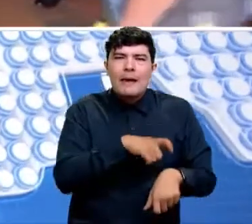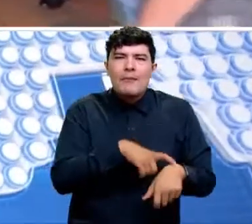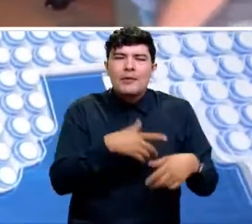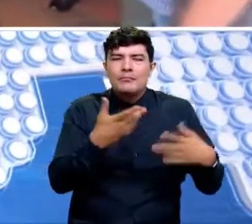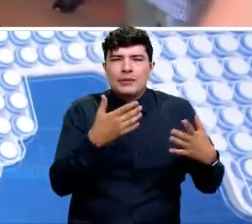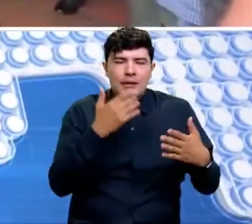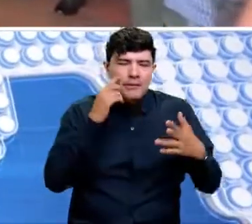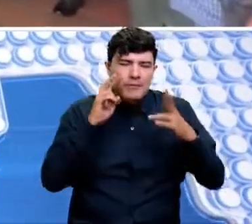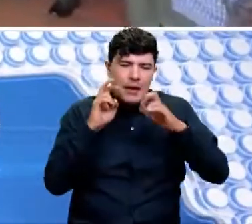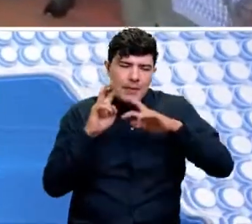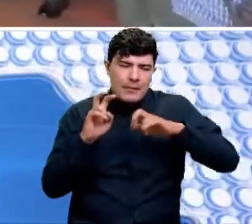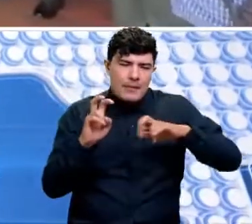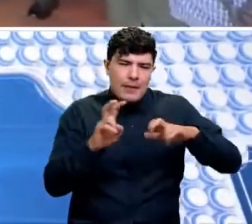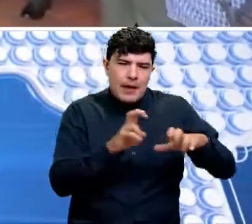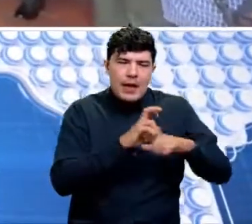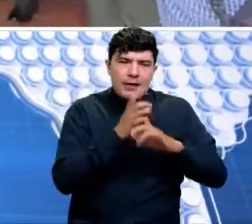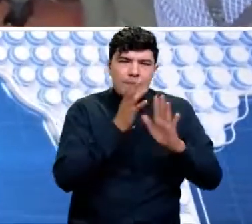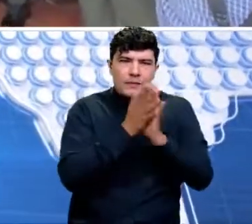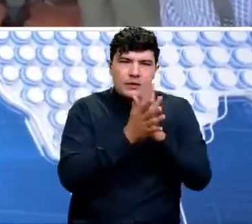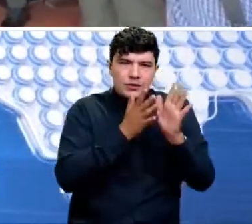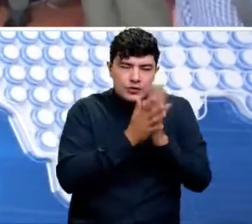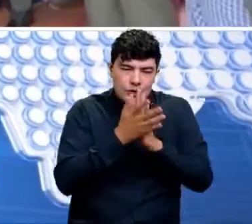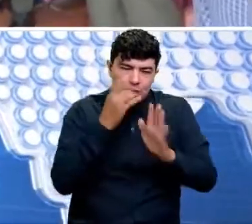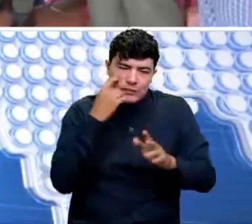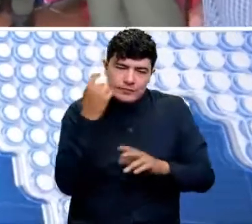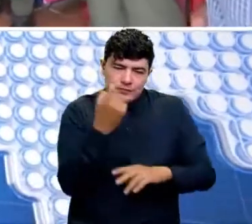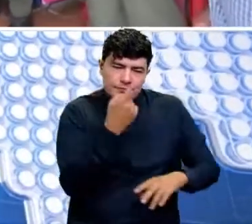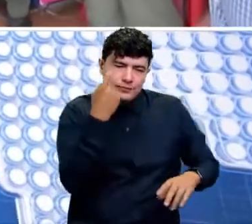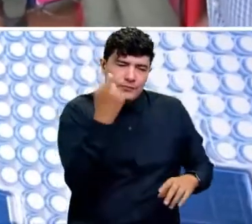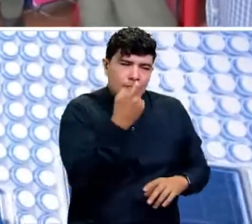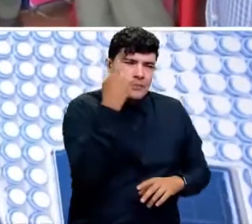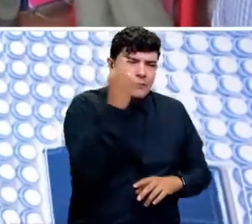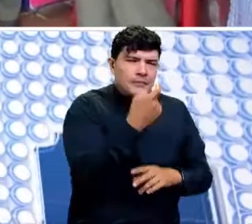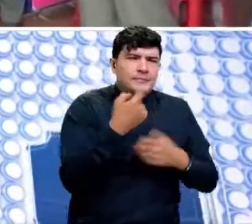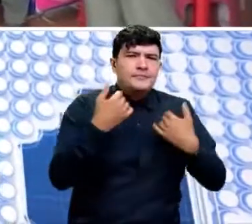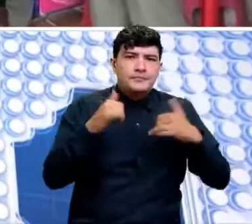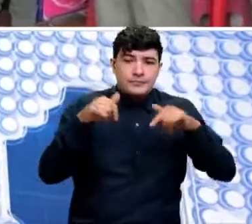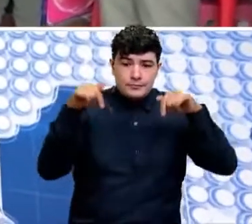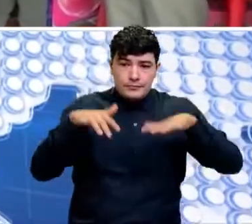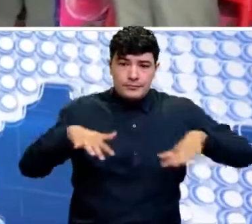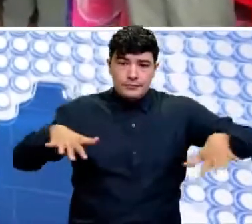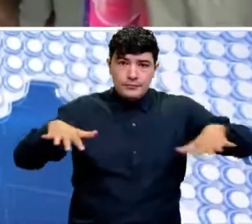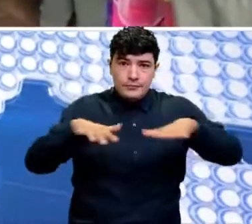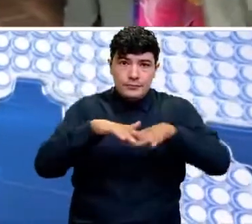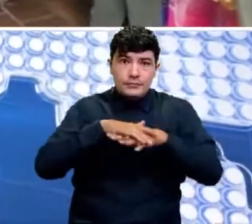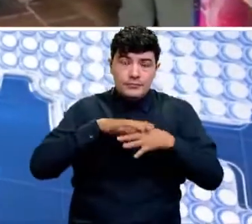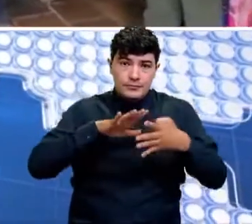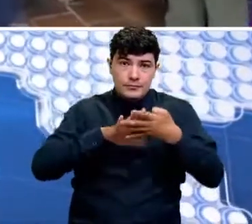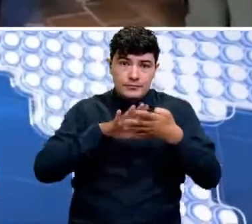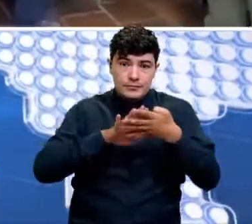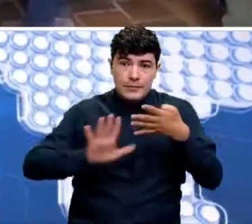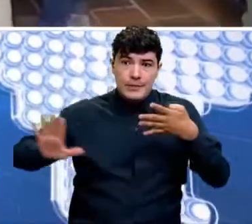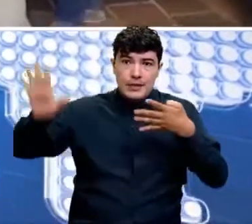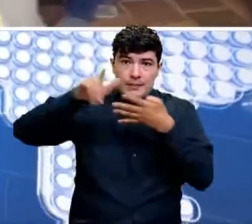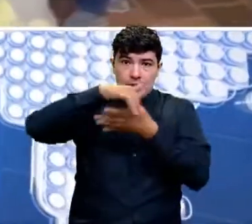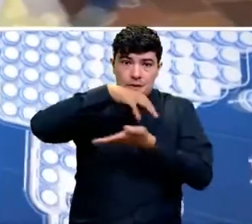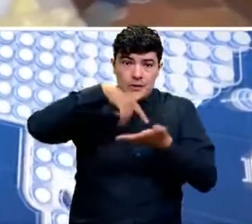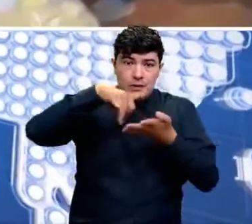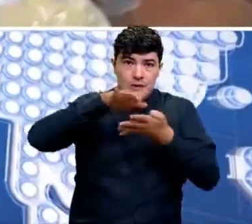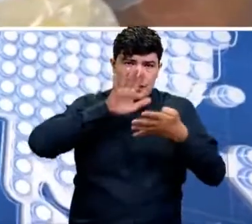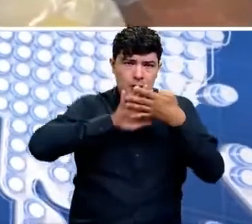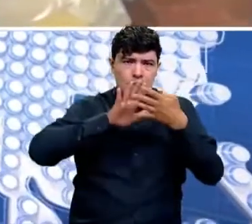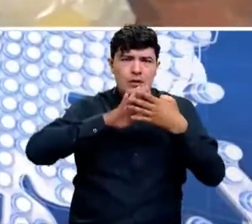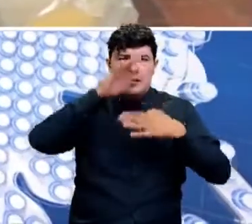ese tratamiento de información. Hemos logrado aquí una reducción significativa desde las cárceles del departamento, sin embargo se